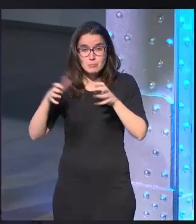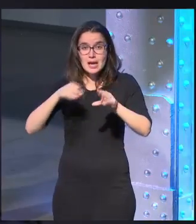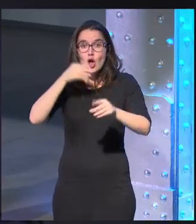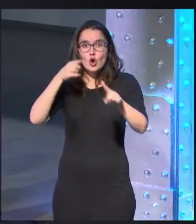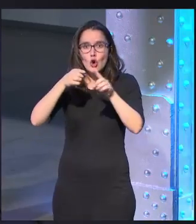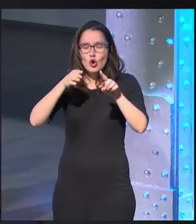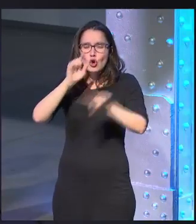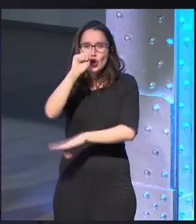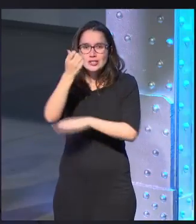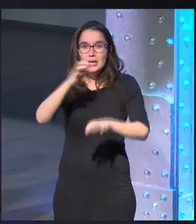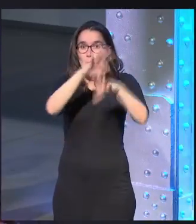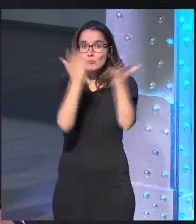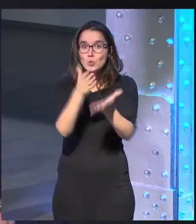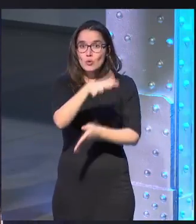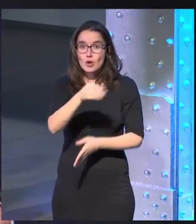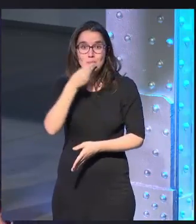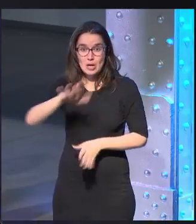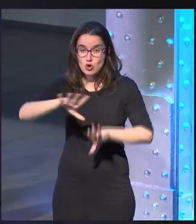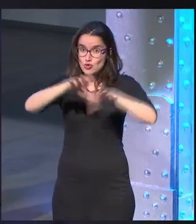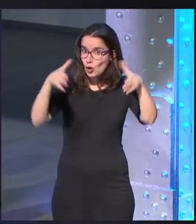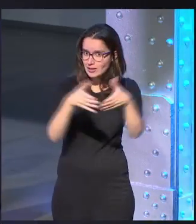mejor, pero no individualmente, sino entre todos.